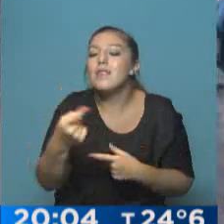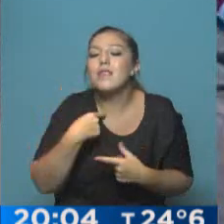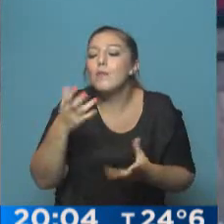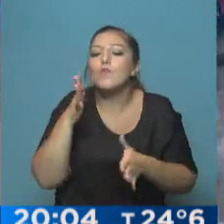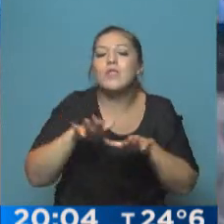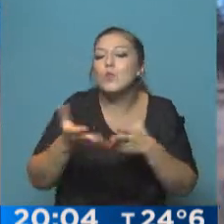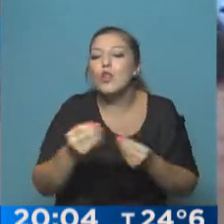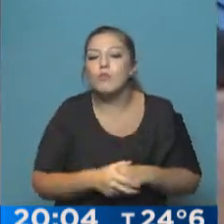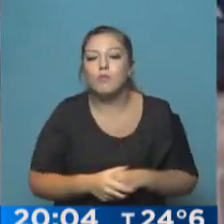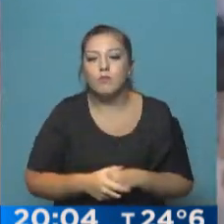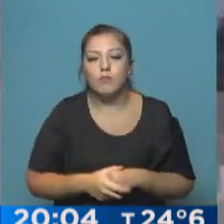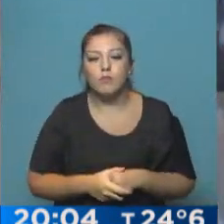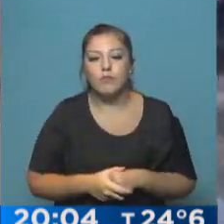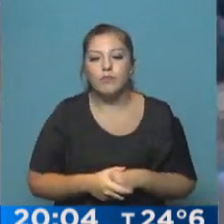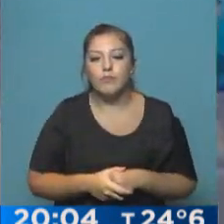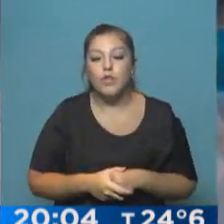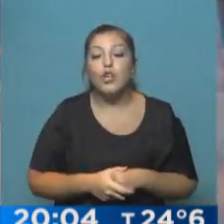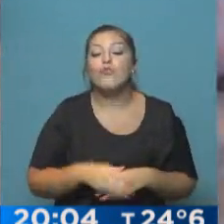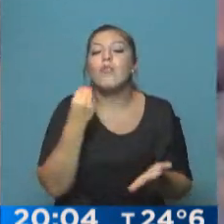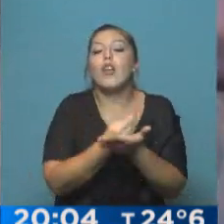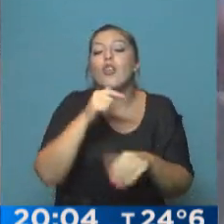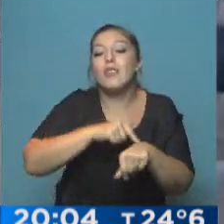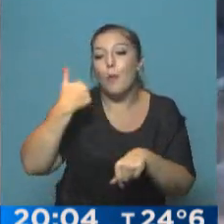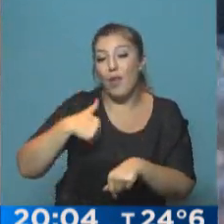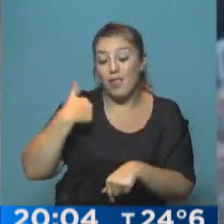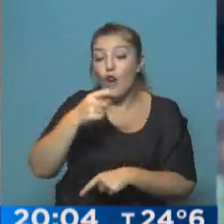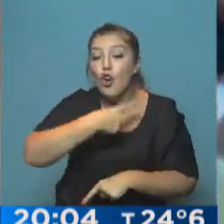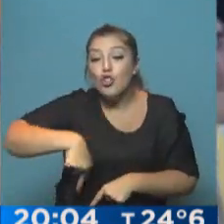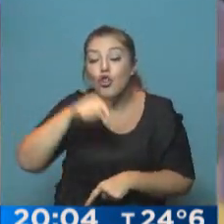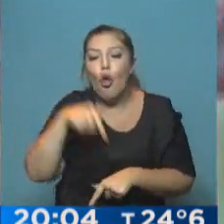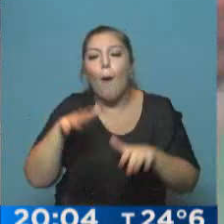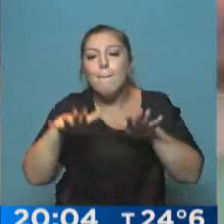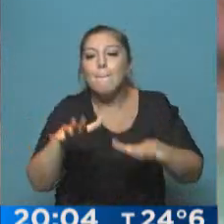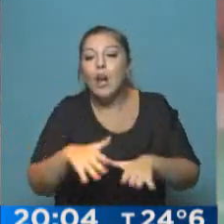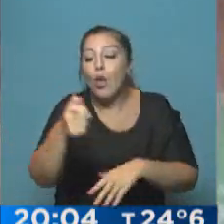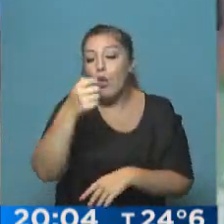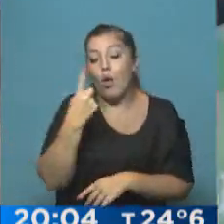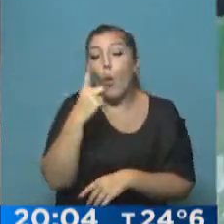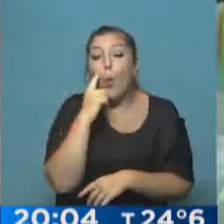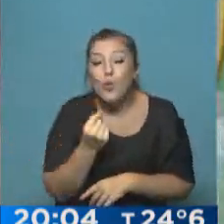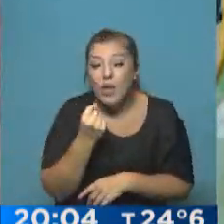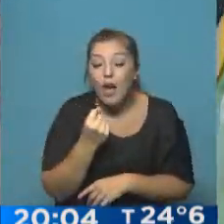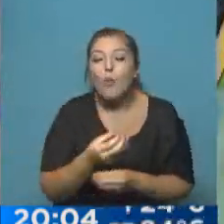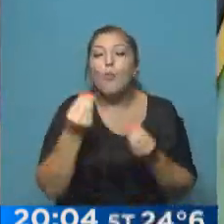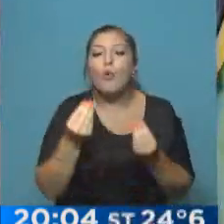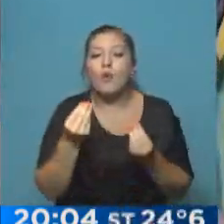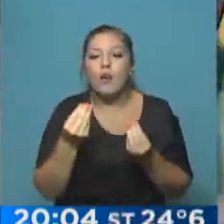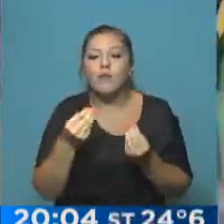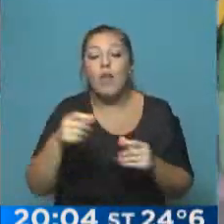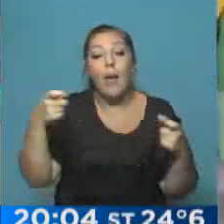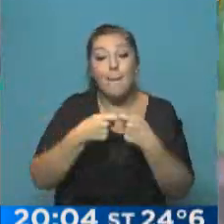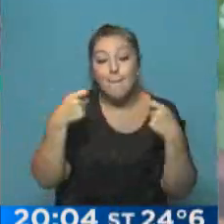situación. Randy Stañaro, delegado de Tiempo Argentino. Nosotros estamos hoy de paro, paro de 24 horas, porque la